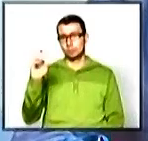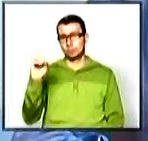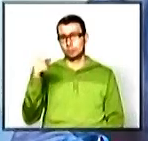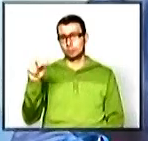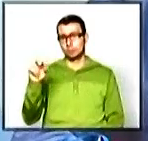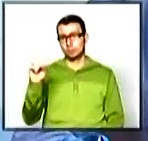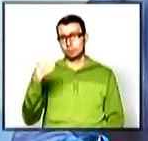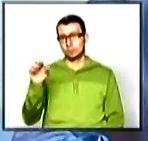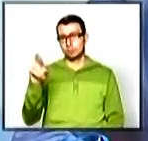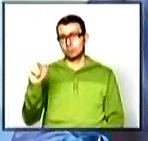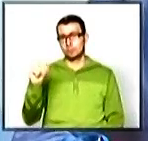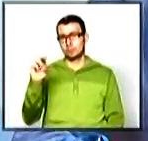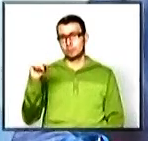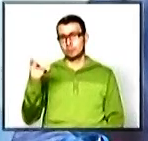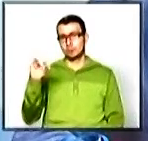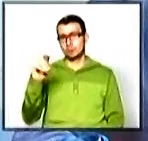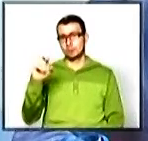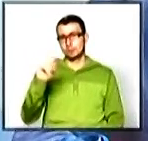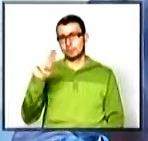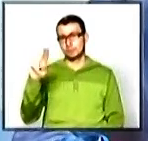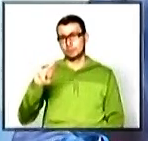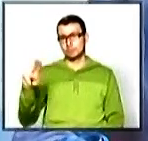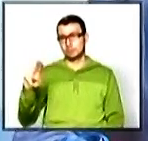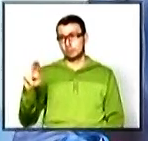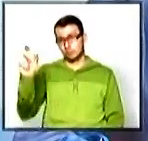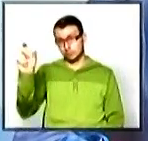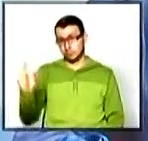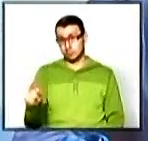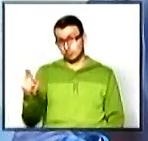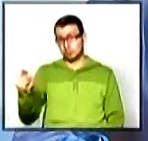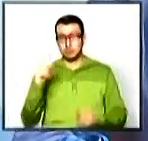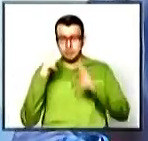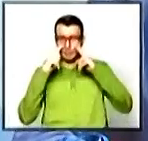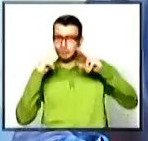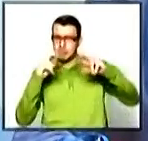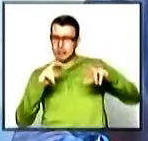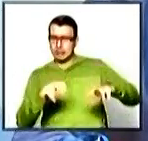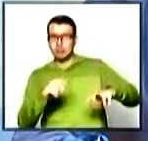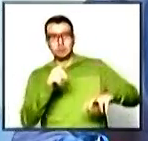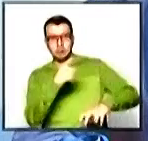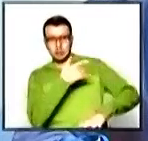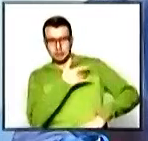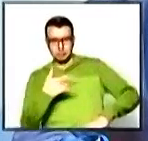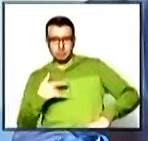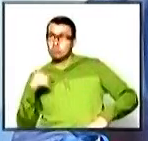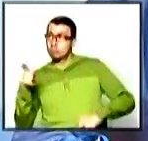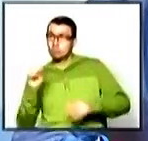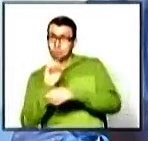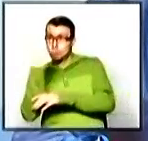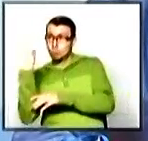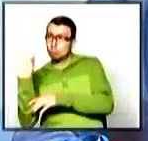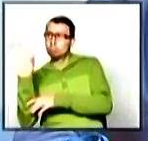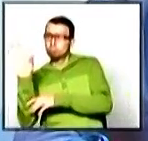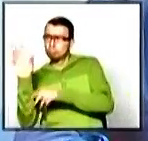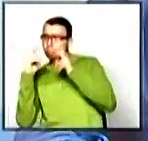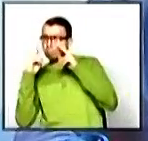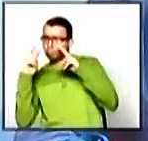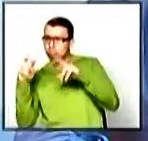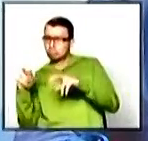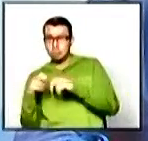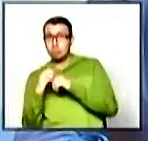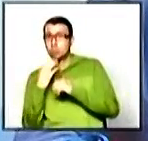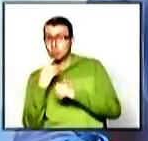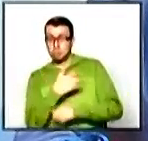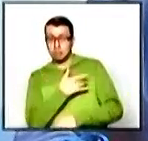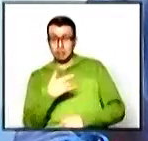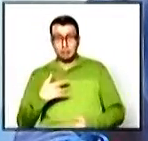a investigar muchas de esas ayudas terapéuticas orientales. La danzoterapia,